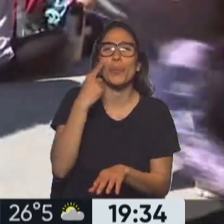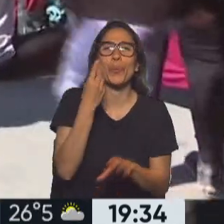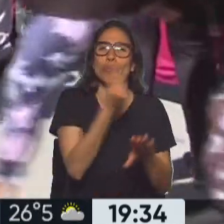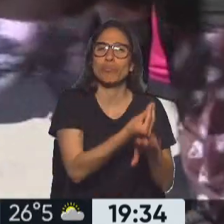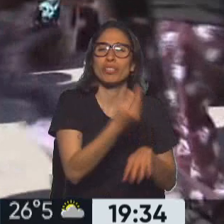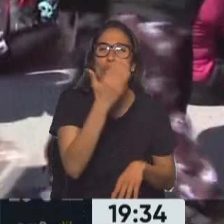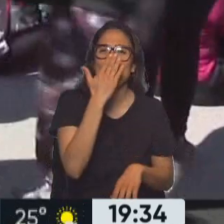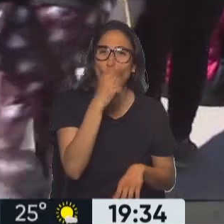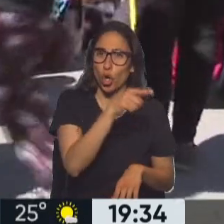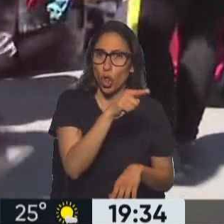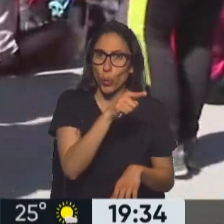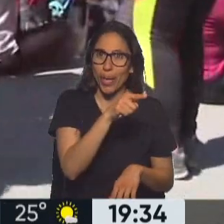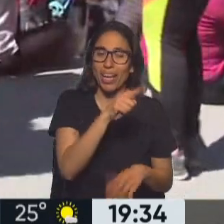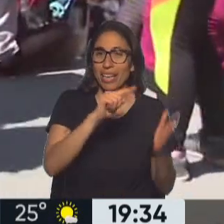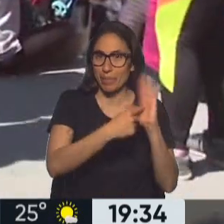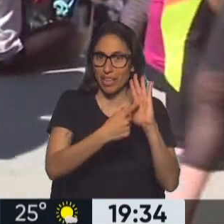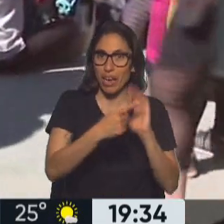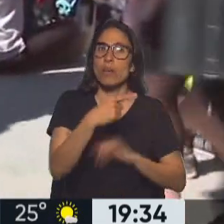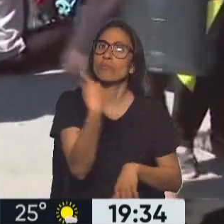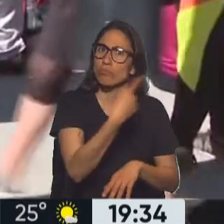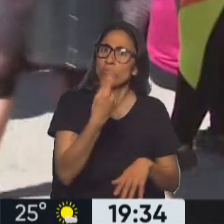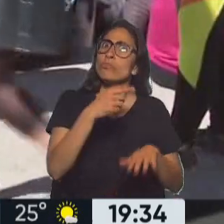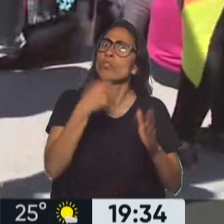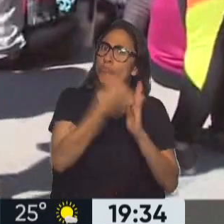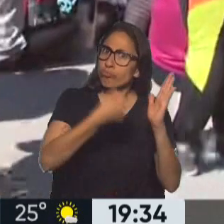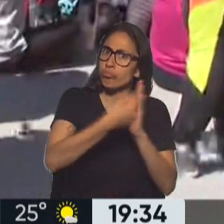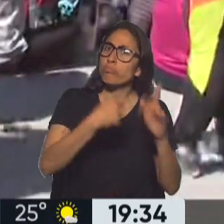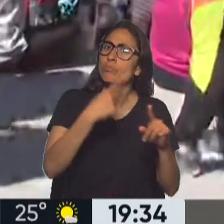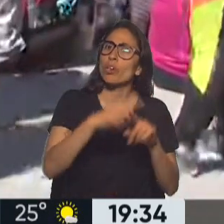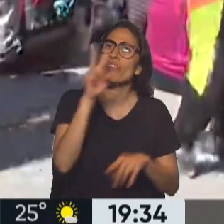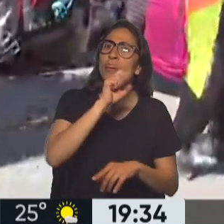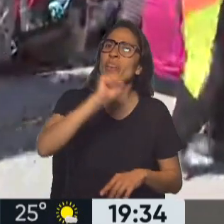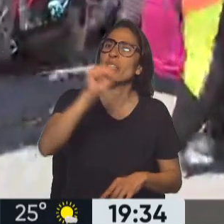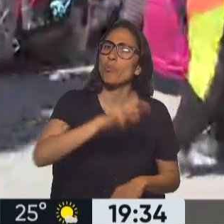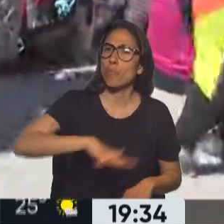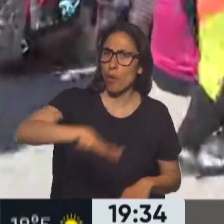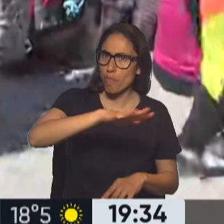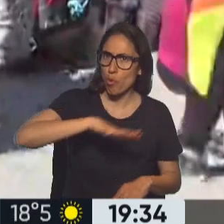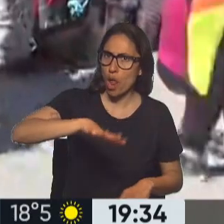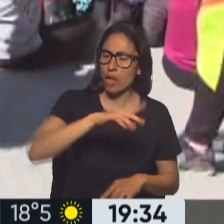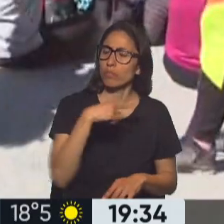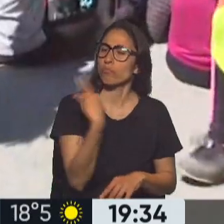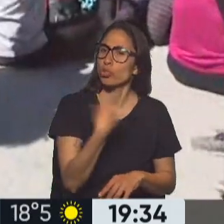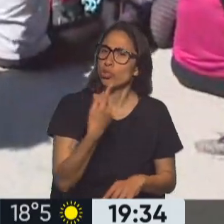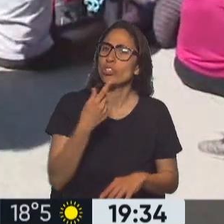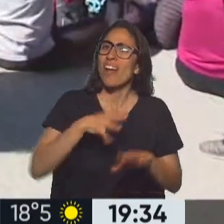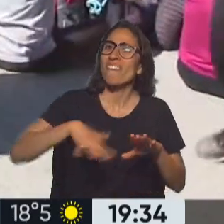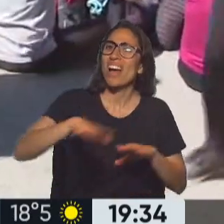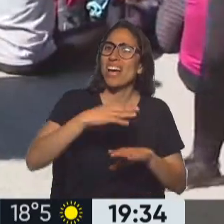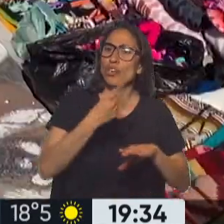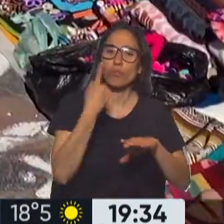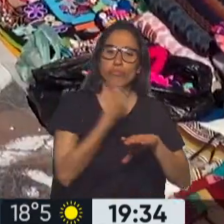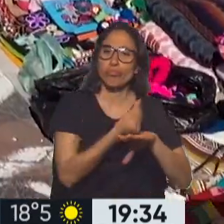postergado y donde militamos el feminismo popular. Entonces creemos que la voz de nuestras compañeras de los barrios tiene que llegar al encuentro y a